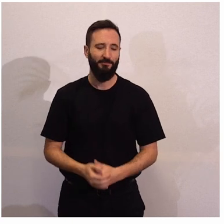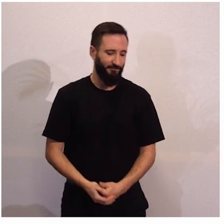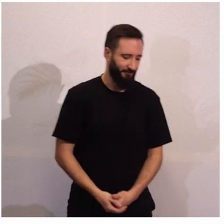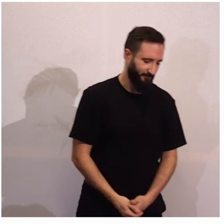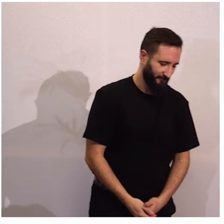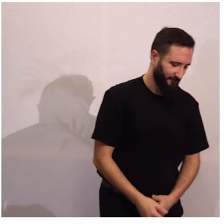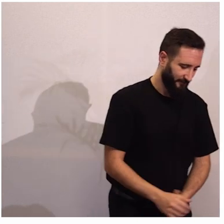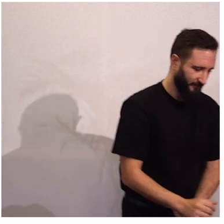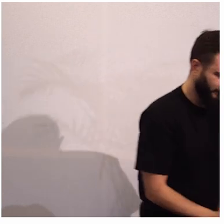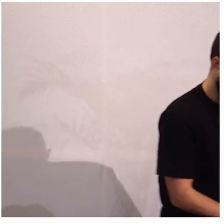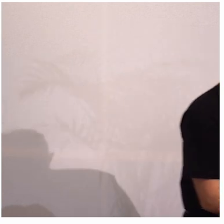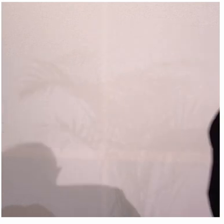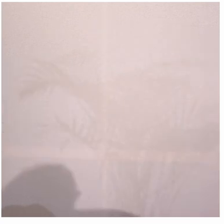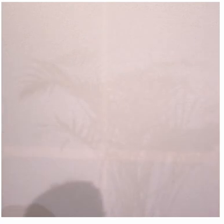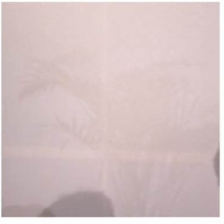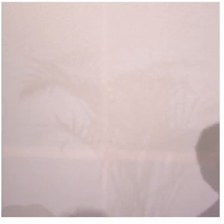La siguiente pregunta.